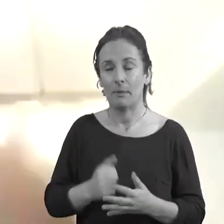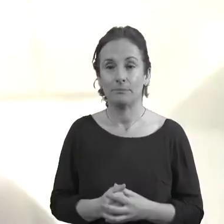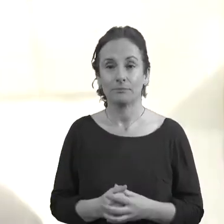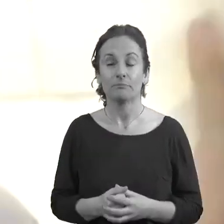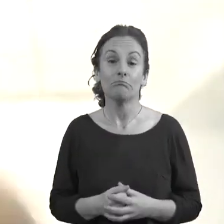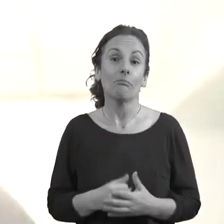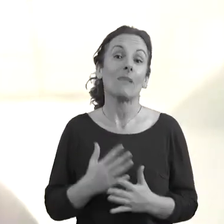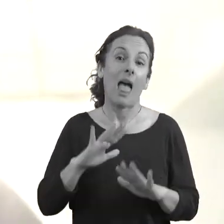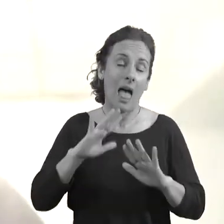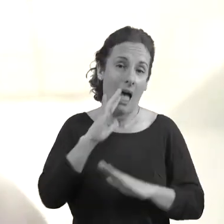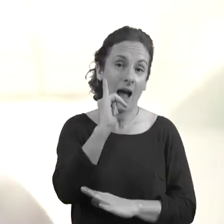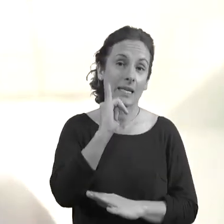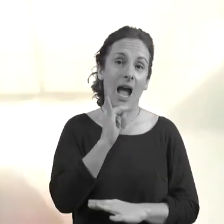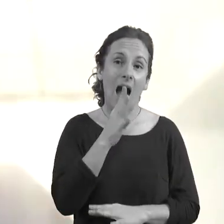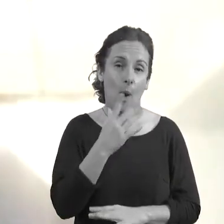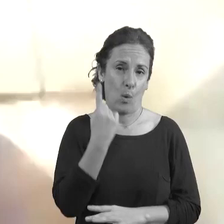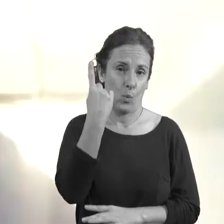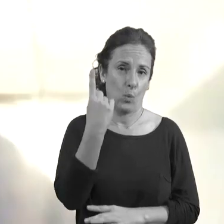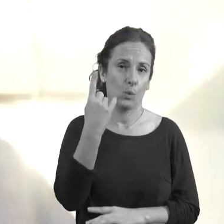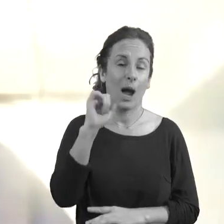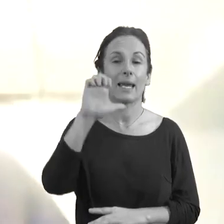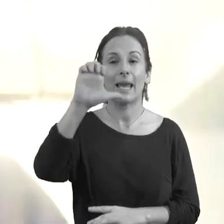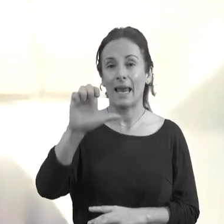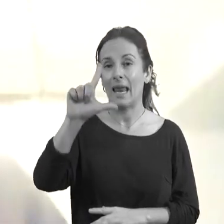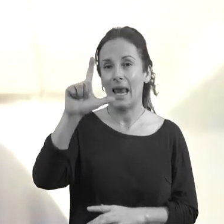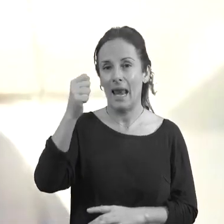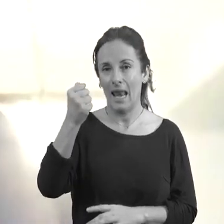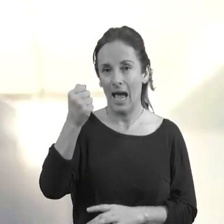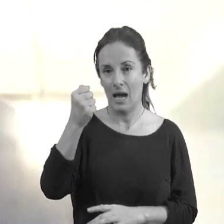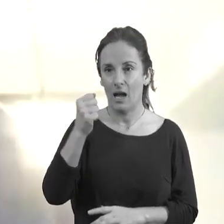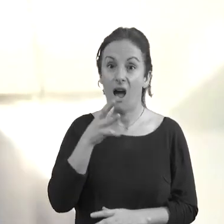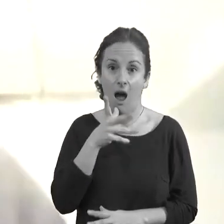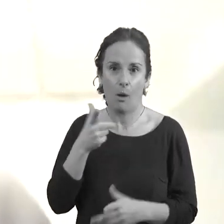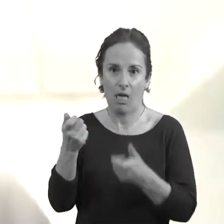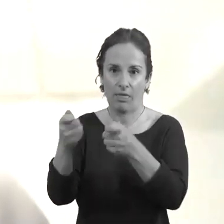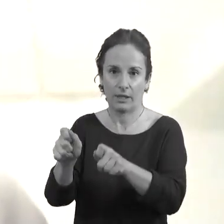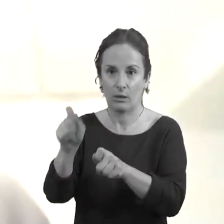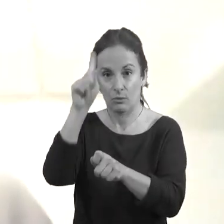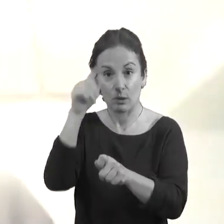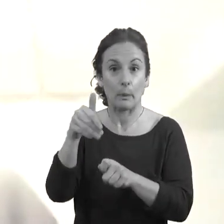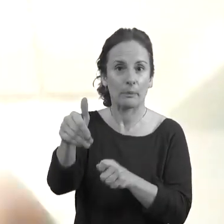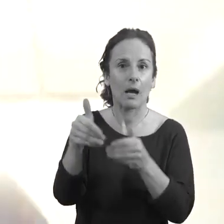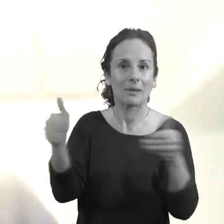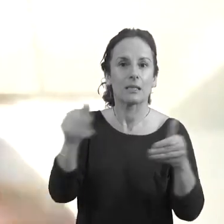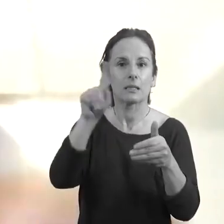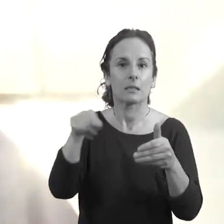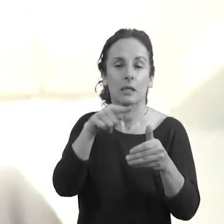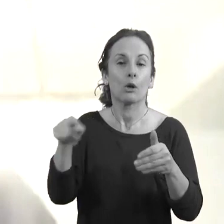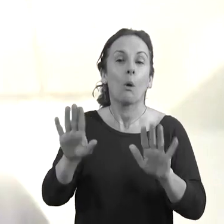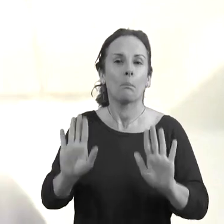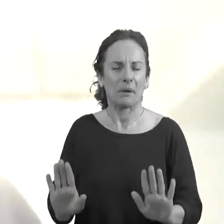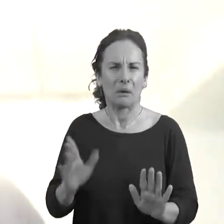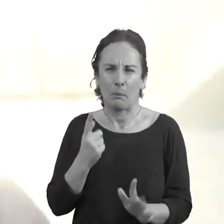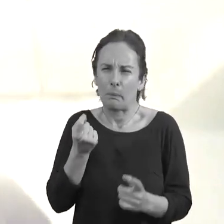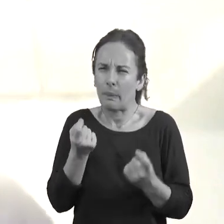alguno, ¿no? Ahora tenemos el ELA, que está ahora mismo cerrado y no sabemos bien cuándo reabrirá, pero vamos, tenemos como muy